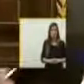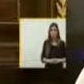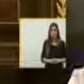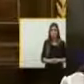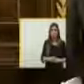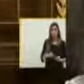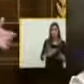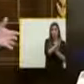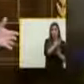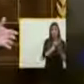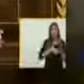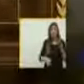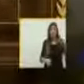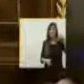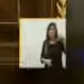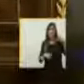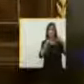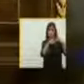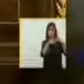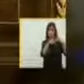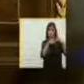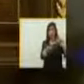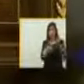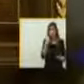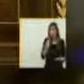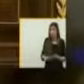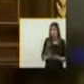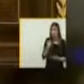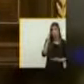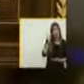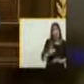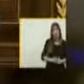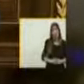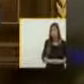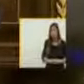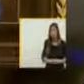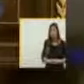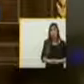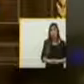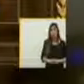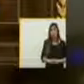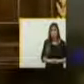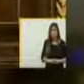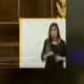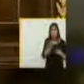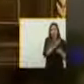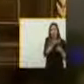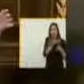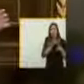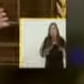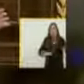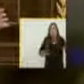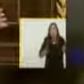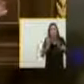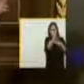de Roberto, o sea, por la tesis de Roberto, a ver si la compartís, pero dejad un momento simplemente, ¿tenemos preparada esa conexión, compañeros? No la tenemos preparada. Bueno, pues por aquí, a